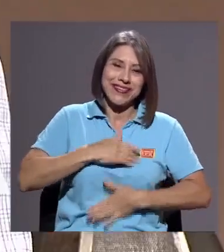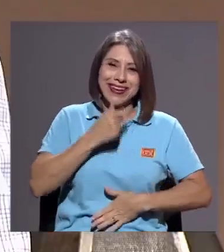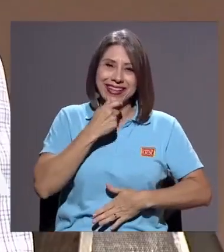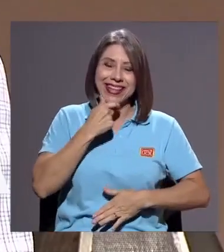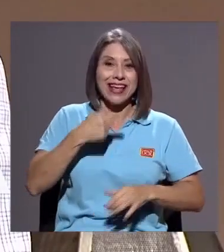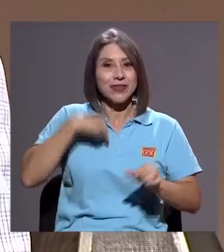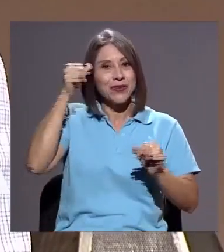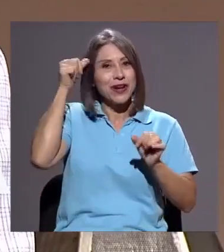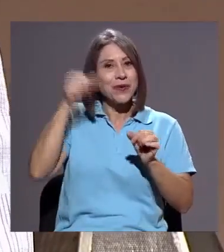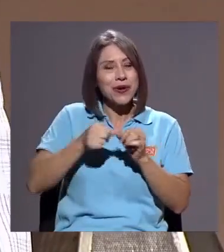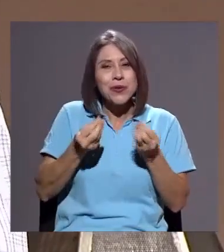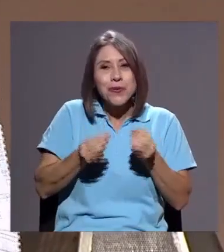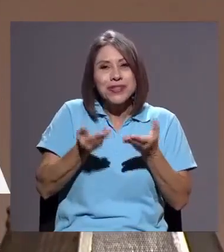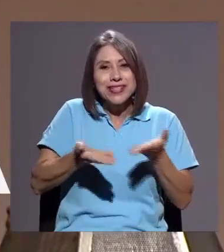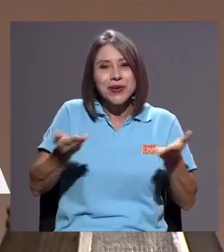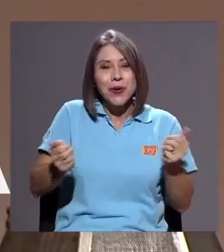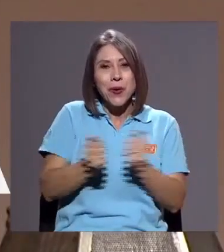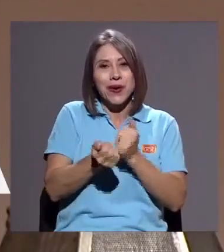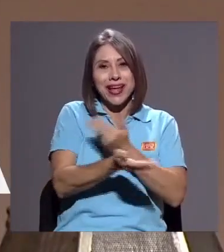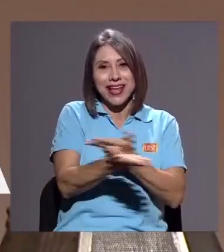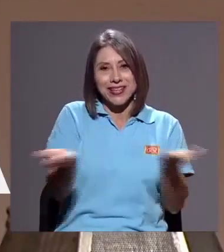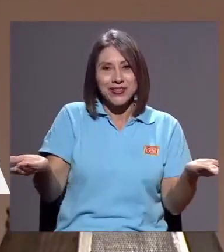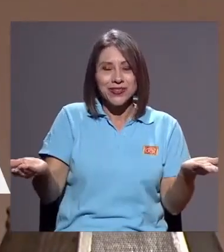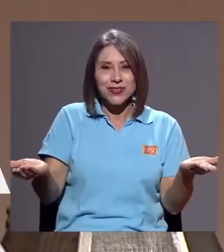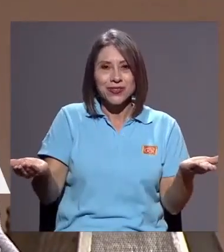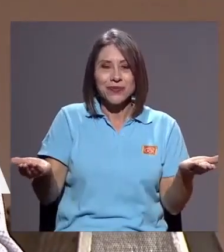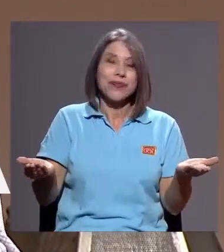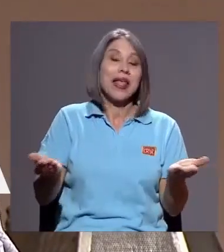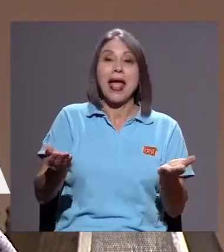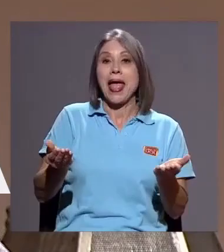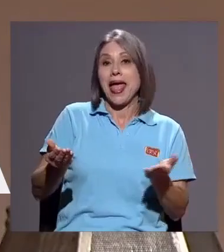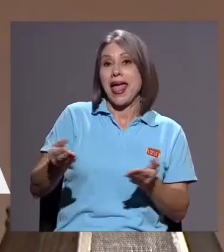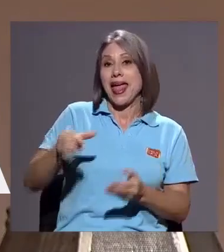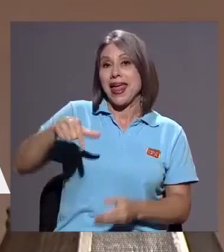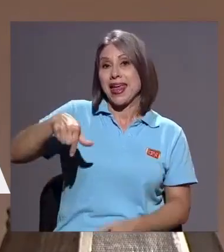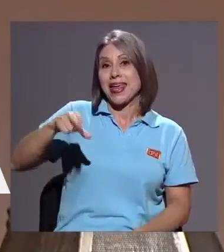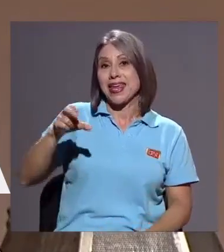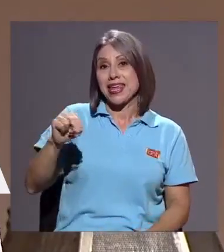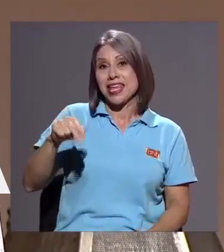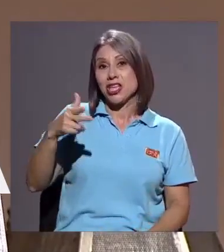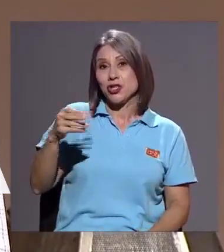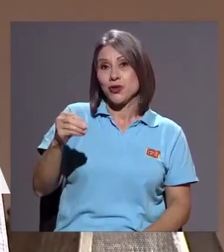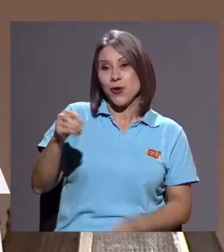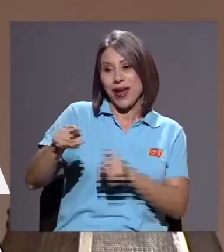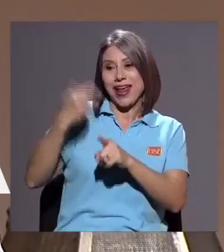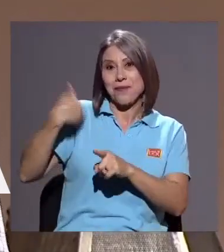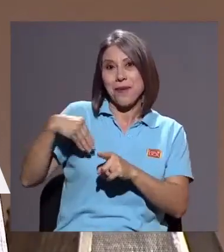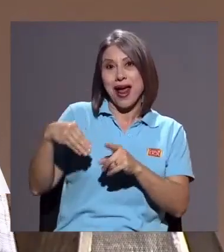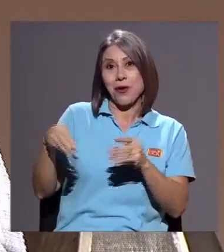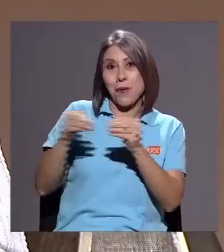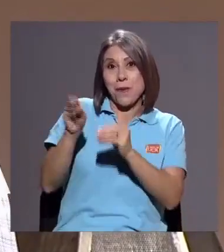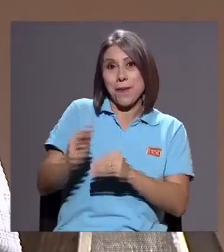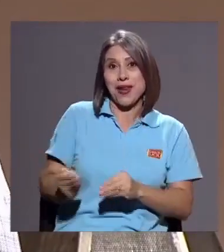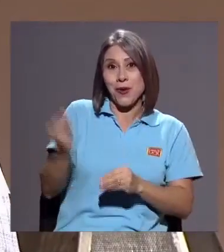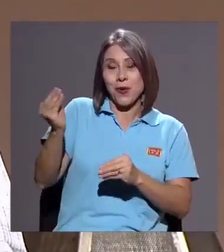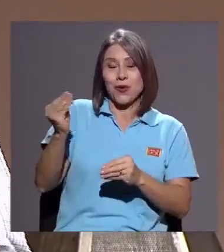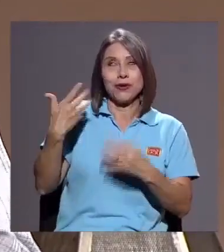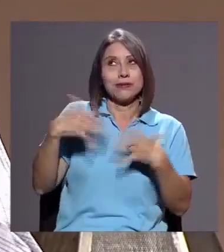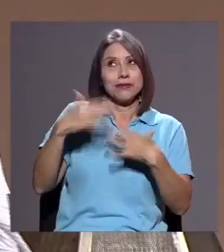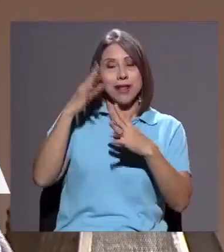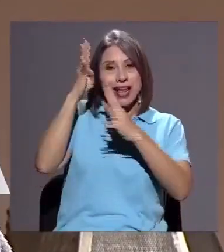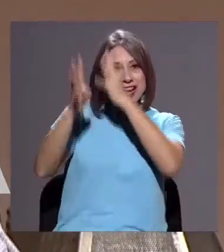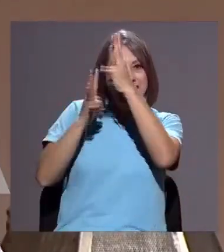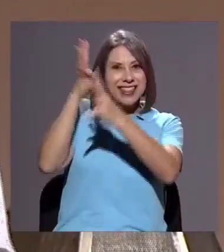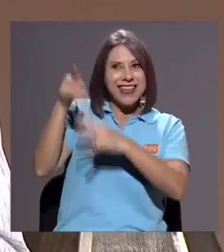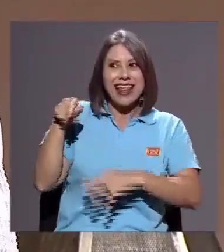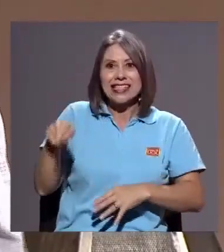muchas anécdotas con ellos, precisamente Quincho, esa creatividad que dice Guti que él tiene siempre,